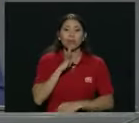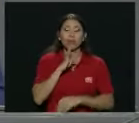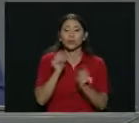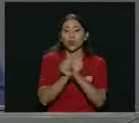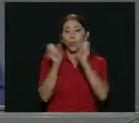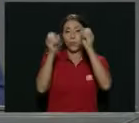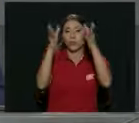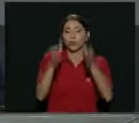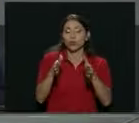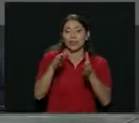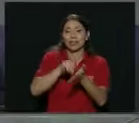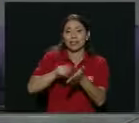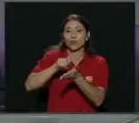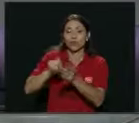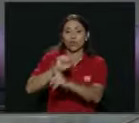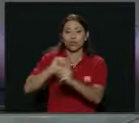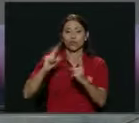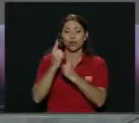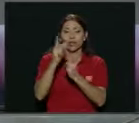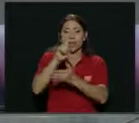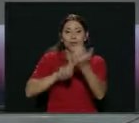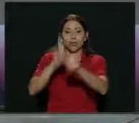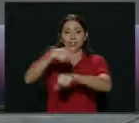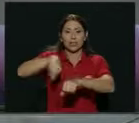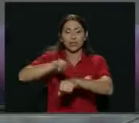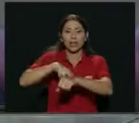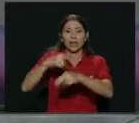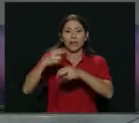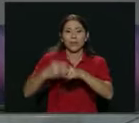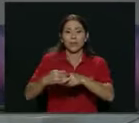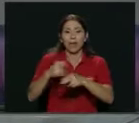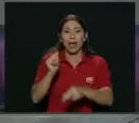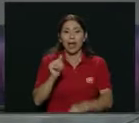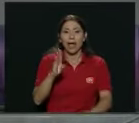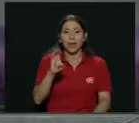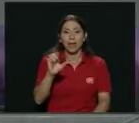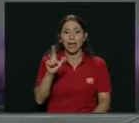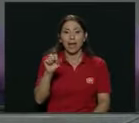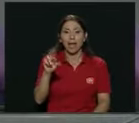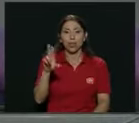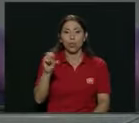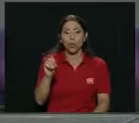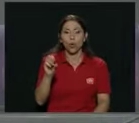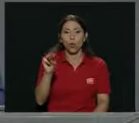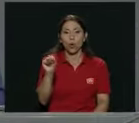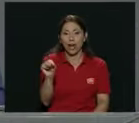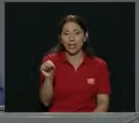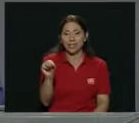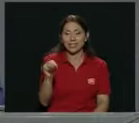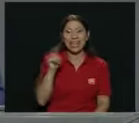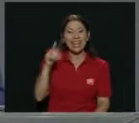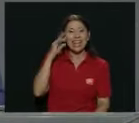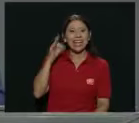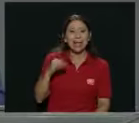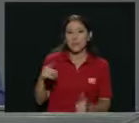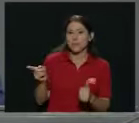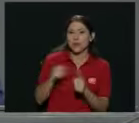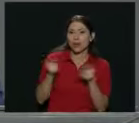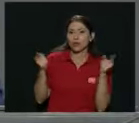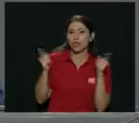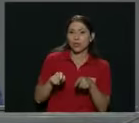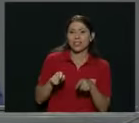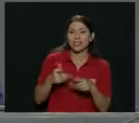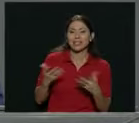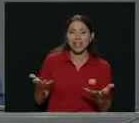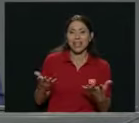conversamos con la académica de la Escuela de Sociología de la Universidad Nacional, Abelardo Morales, quien considera que la primera consecuencia será un aumento en los